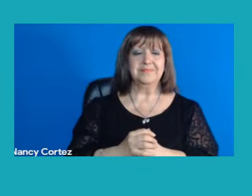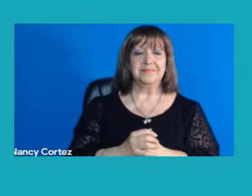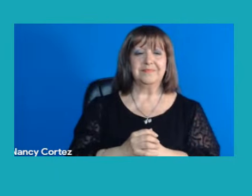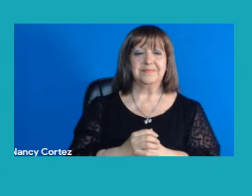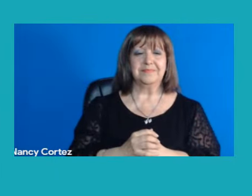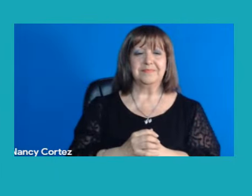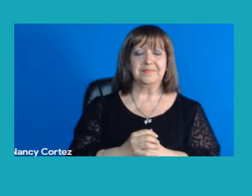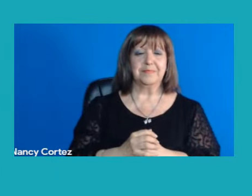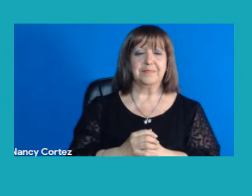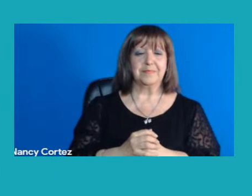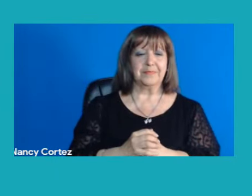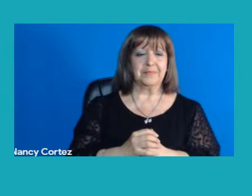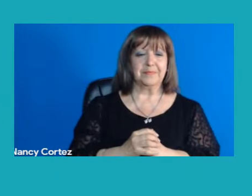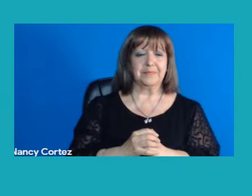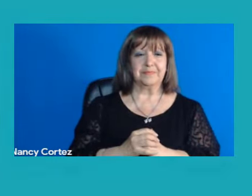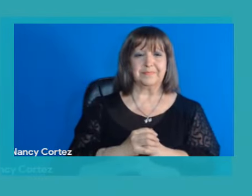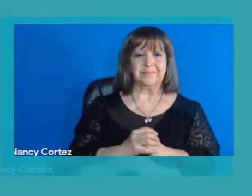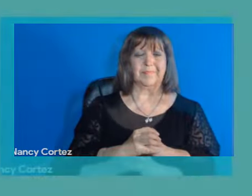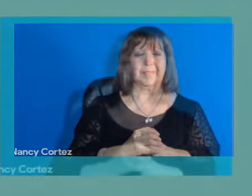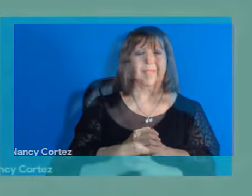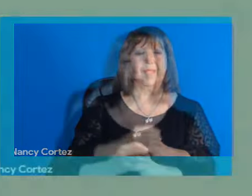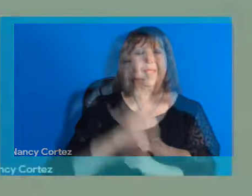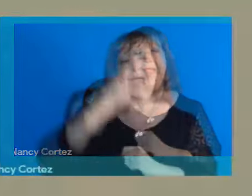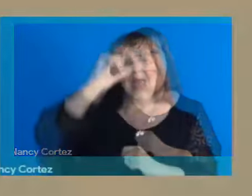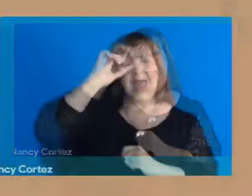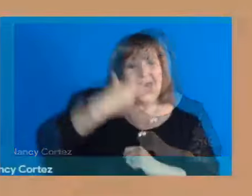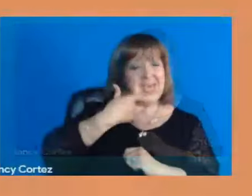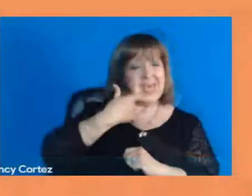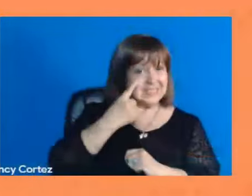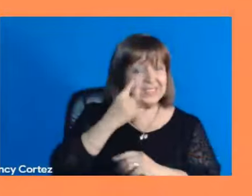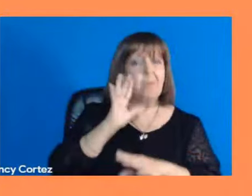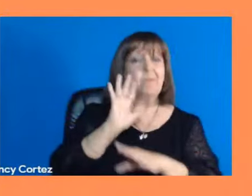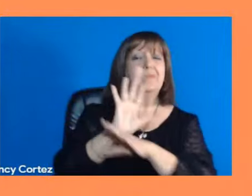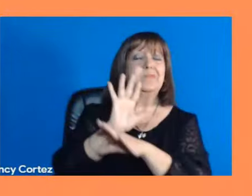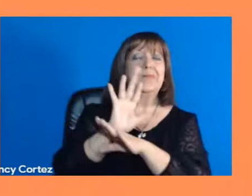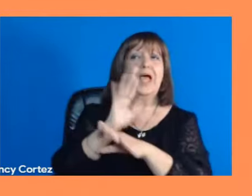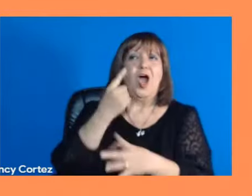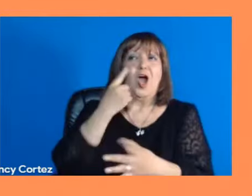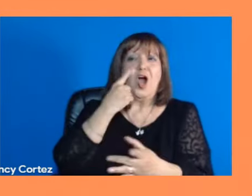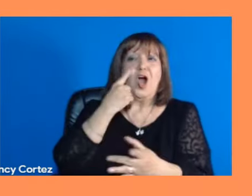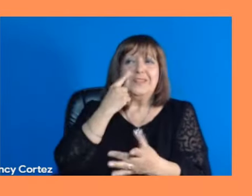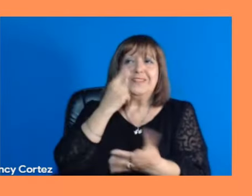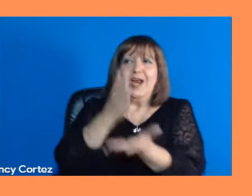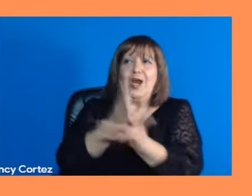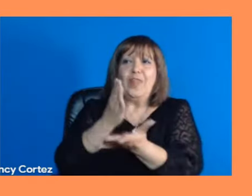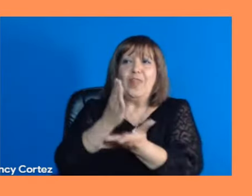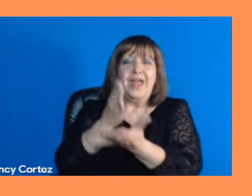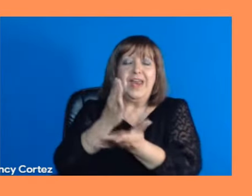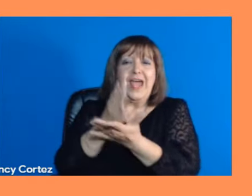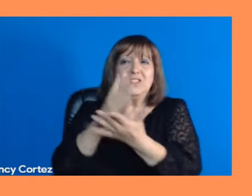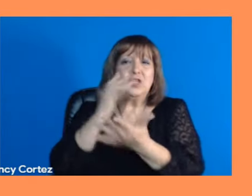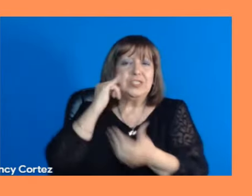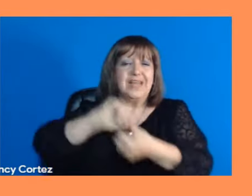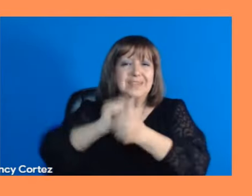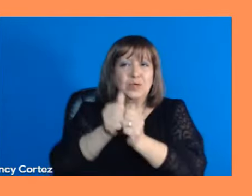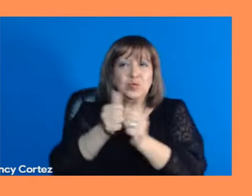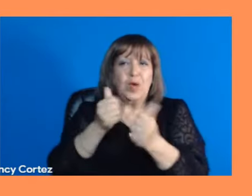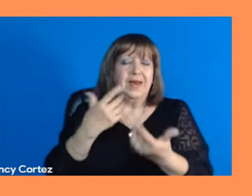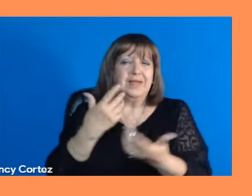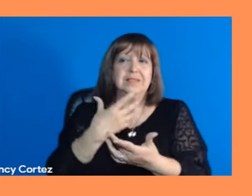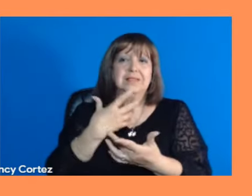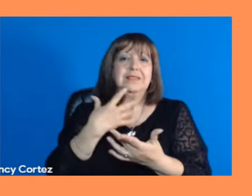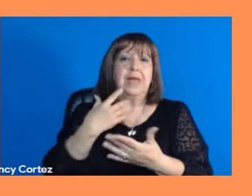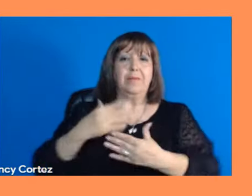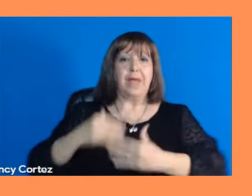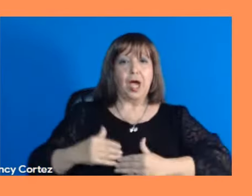La ESI es conocer y ejercer los derechos sexuales y reproductivos. La ESI promueve